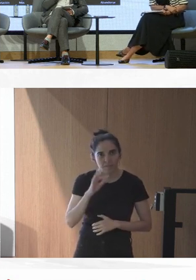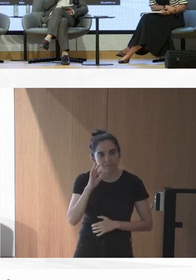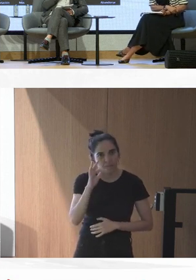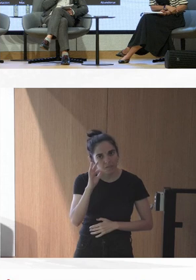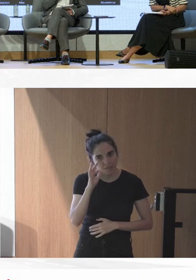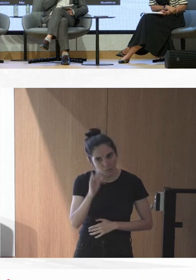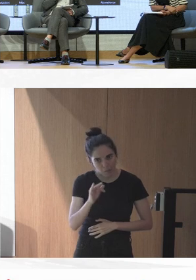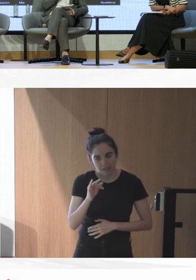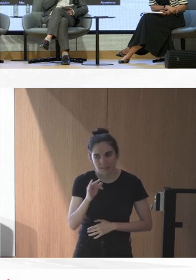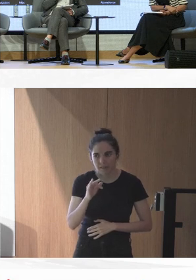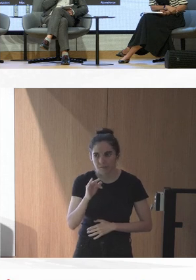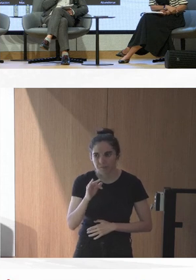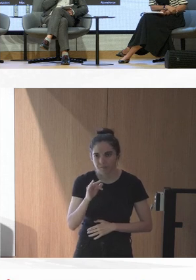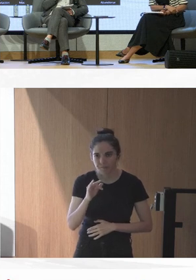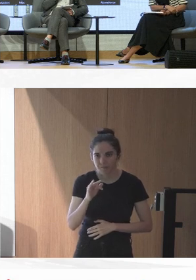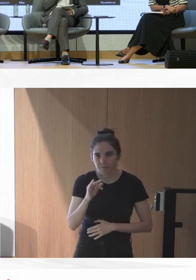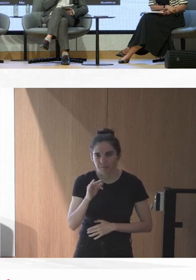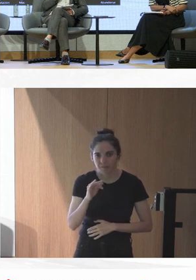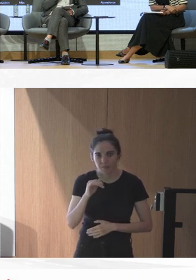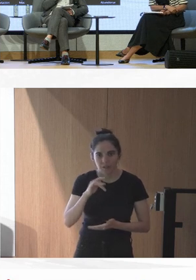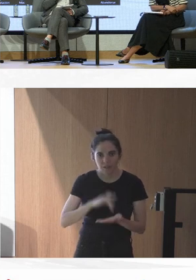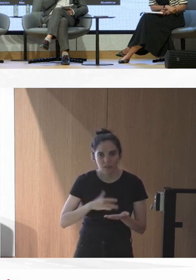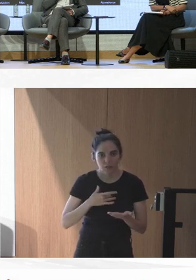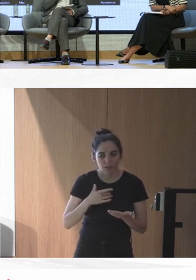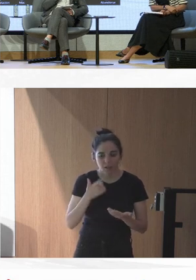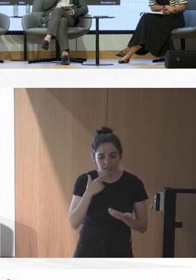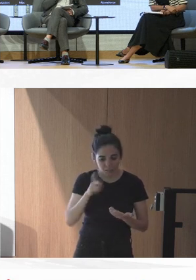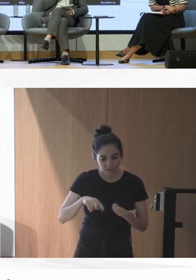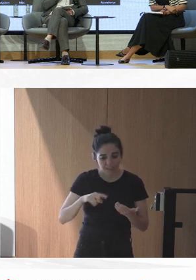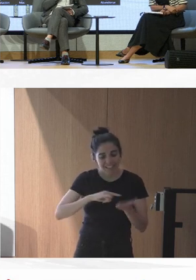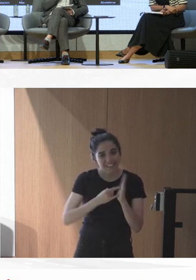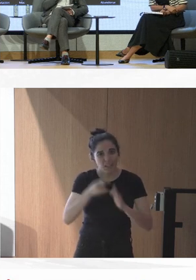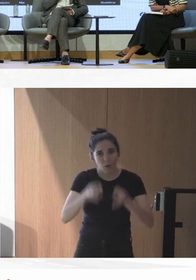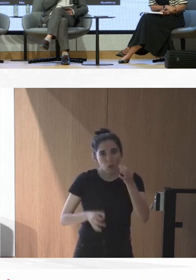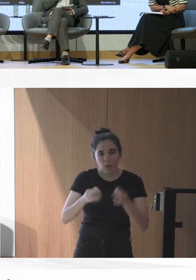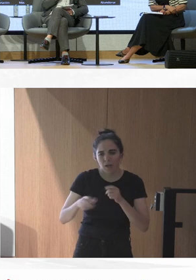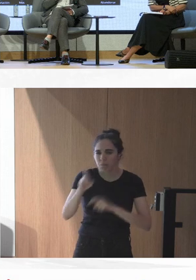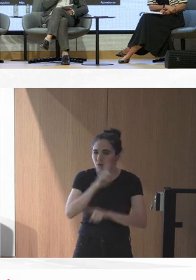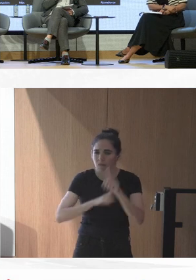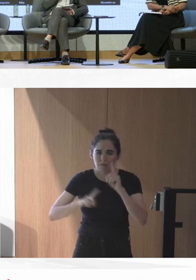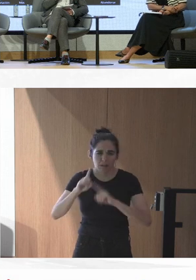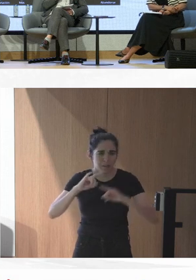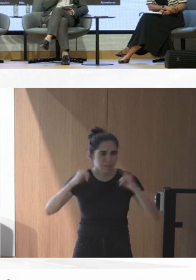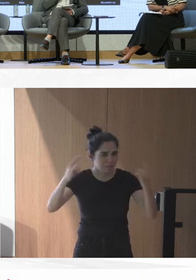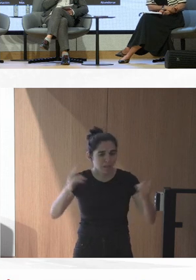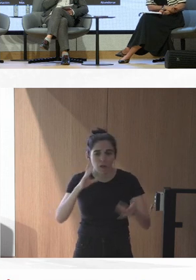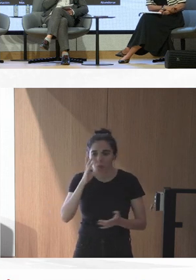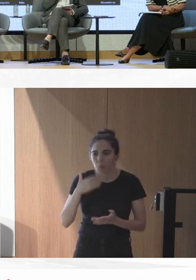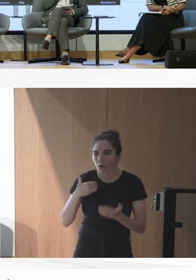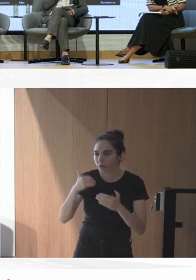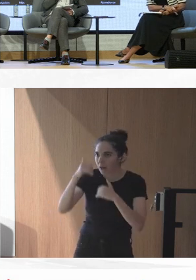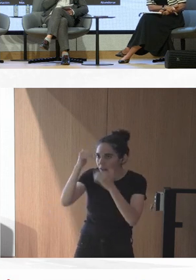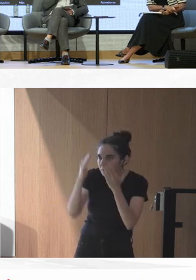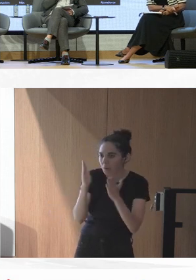Y plantea numerosos problemas en el sistema judicial porque no se les trata de la misma forma que a otras personas. Si se